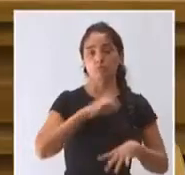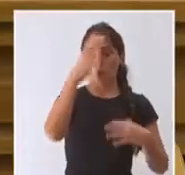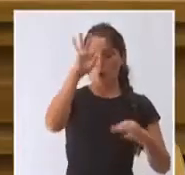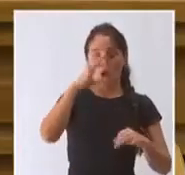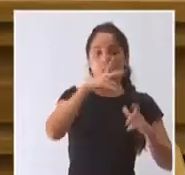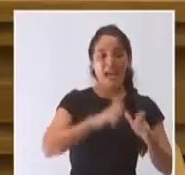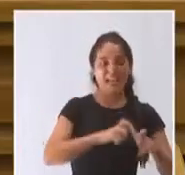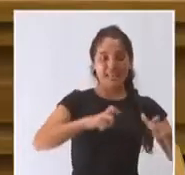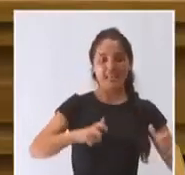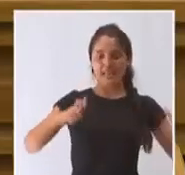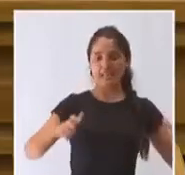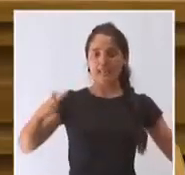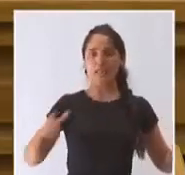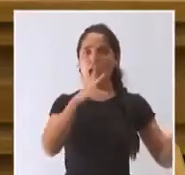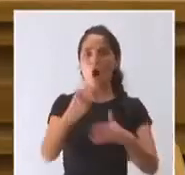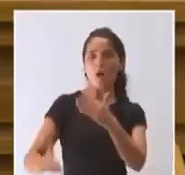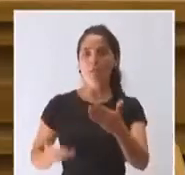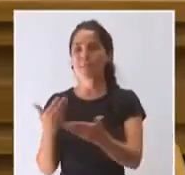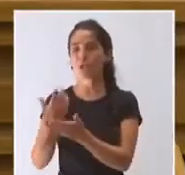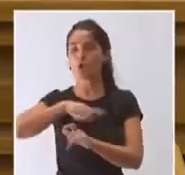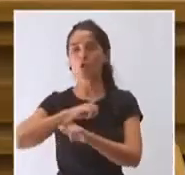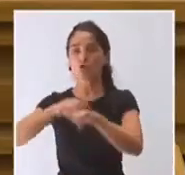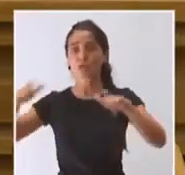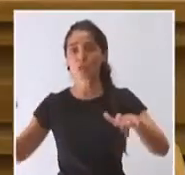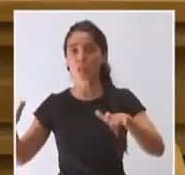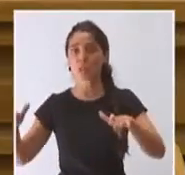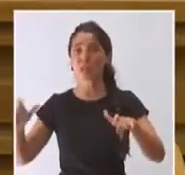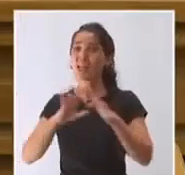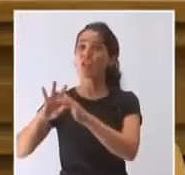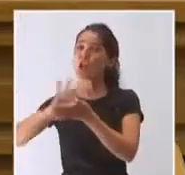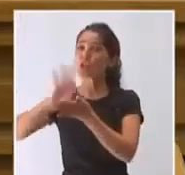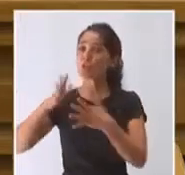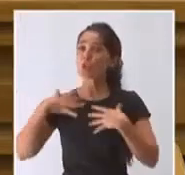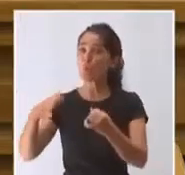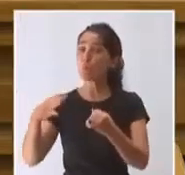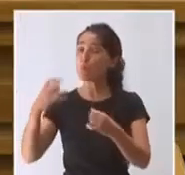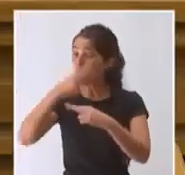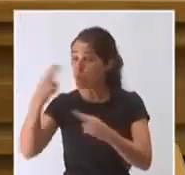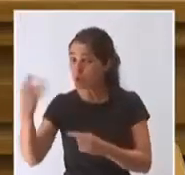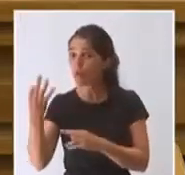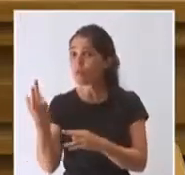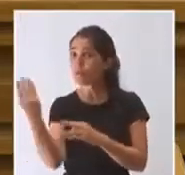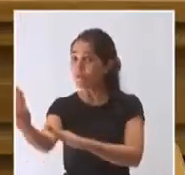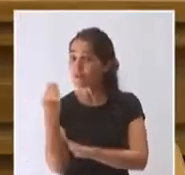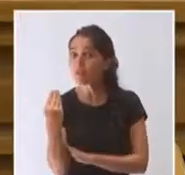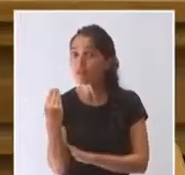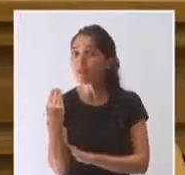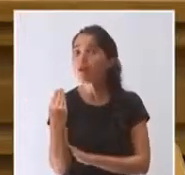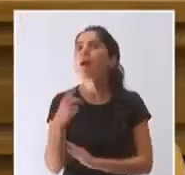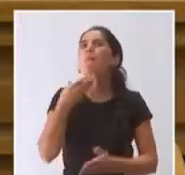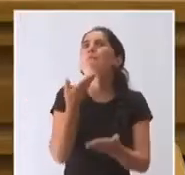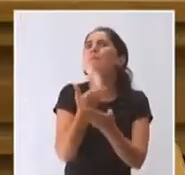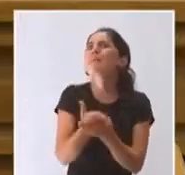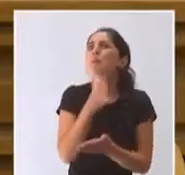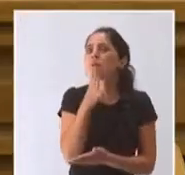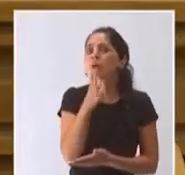ahora pidamos que lo que hemos crecido por encima de otros en servicios públicos se financie porque lo dice la constitución porque son derechos y porque además